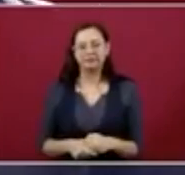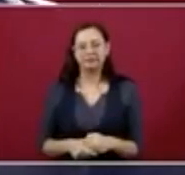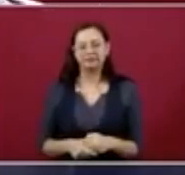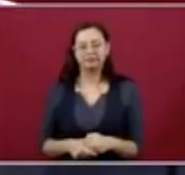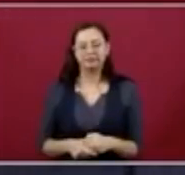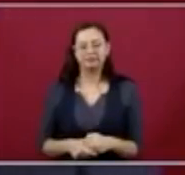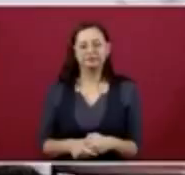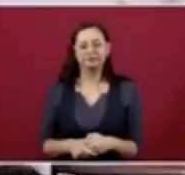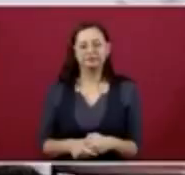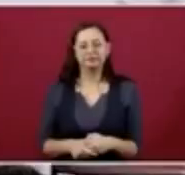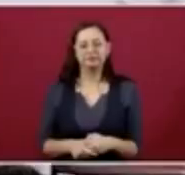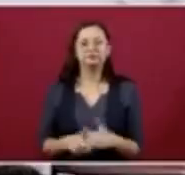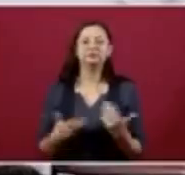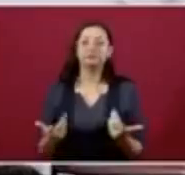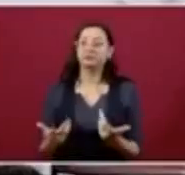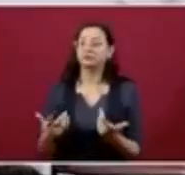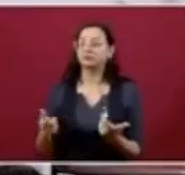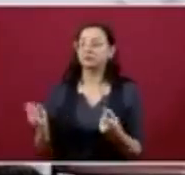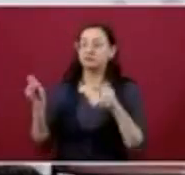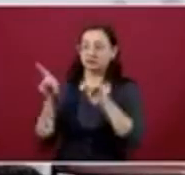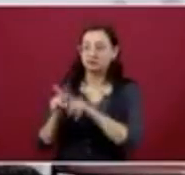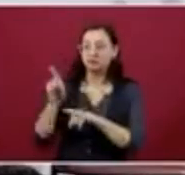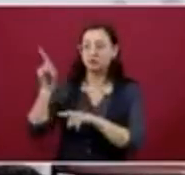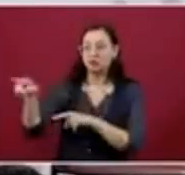ampliaron las instalaciones,